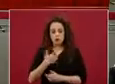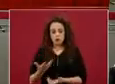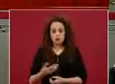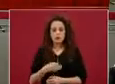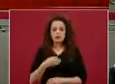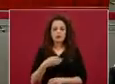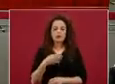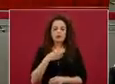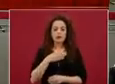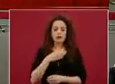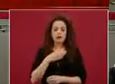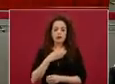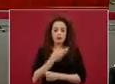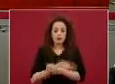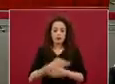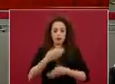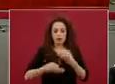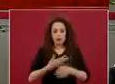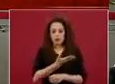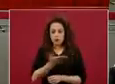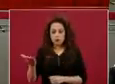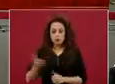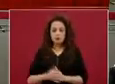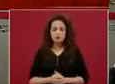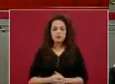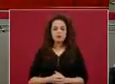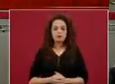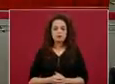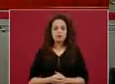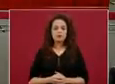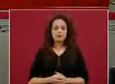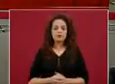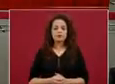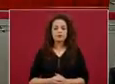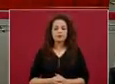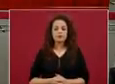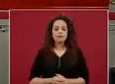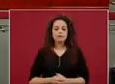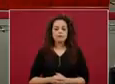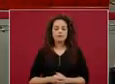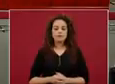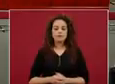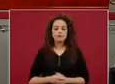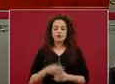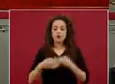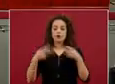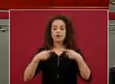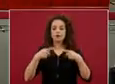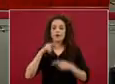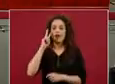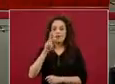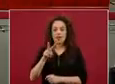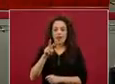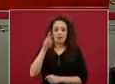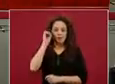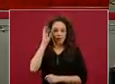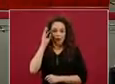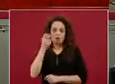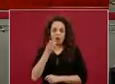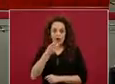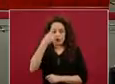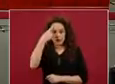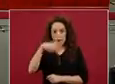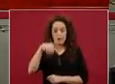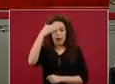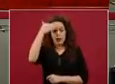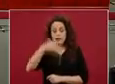como todas las noches, a la población que sintoniza esta transmisión para siempre estar actualizada en relación